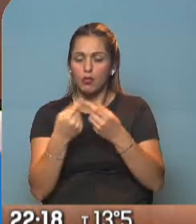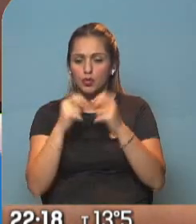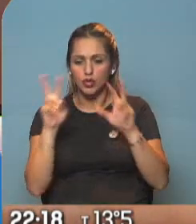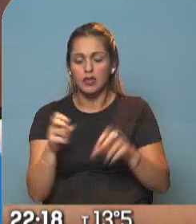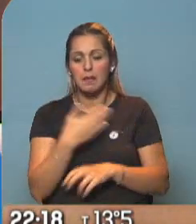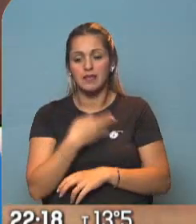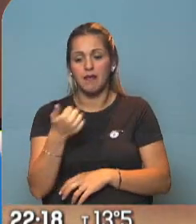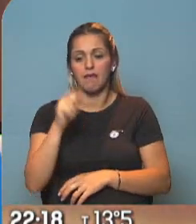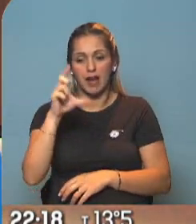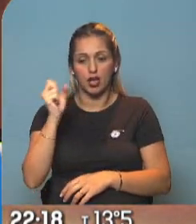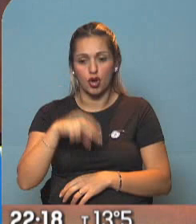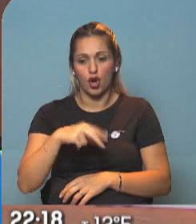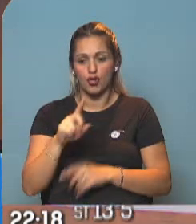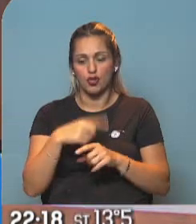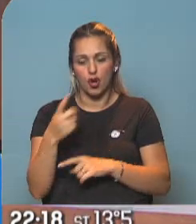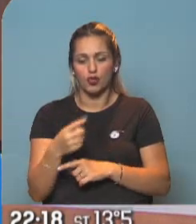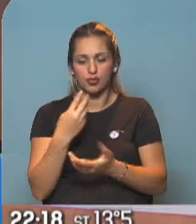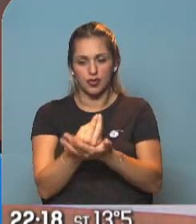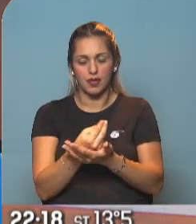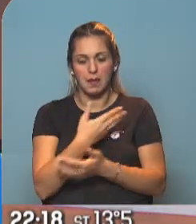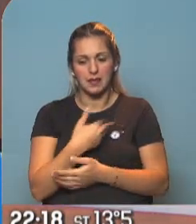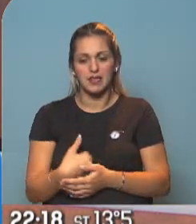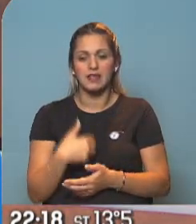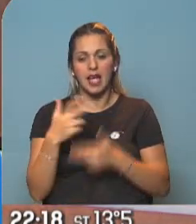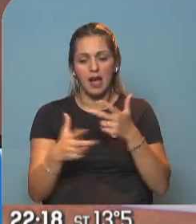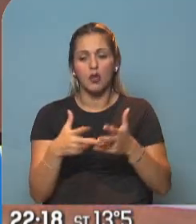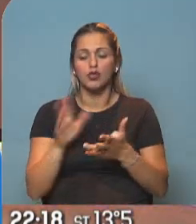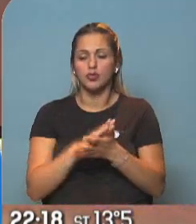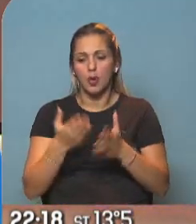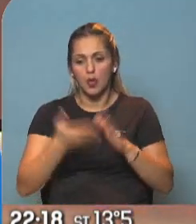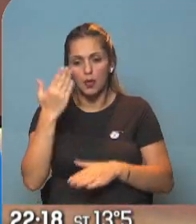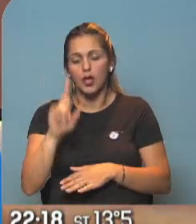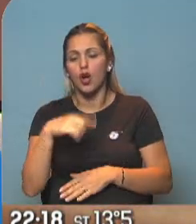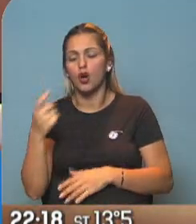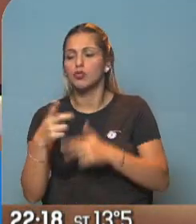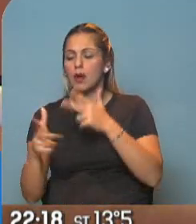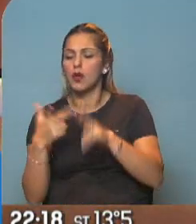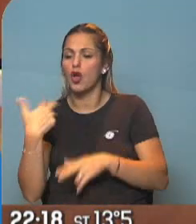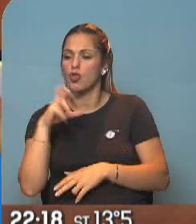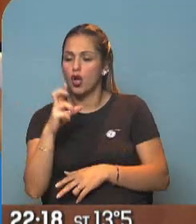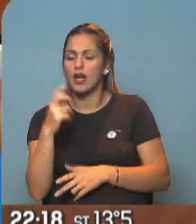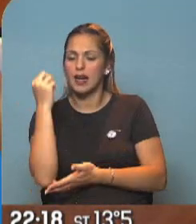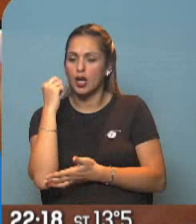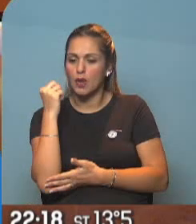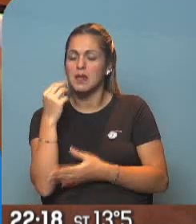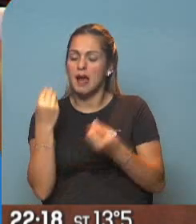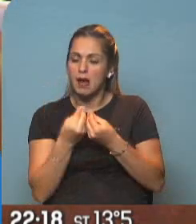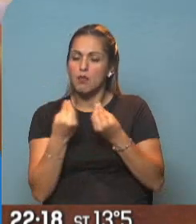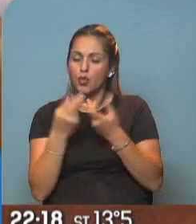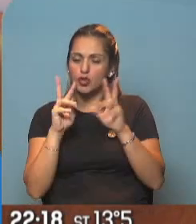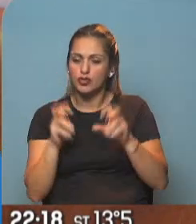Falcón habló de la dolarización, incluso un ex ministro de Chávez habló de dolarizar la economía. Creo que se van a empezar a tener que